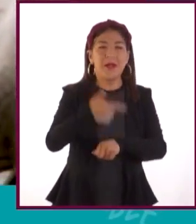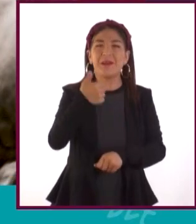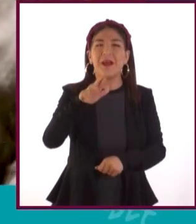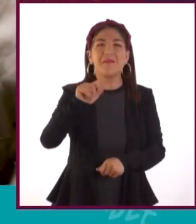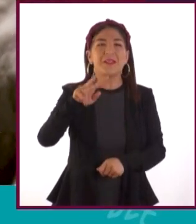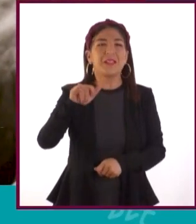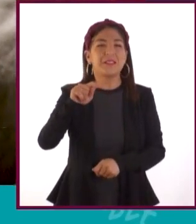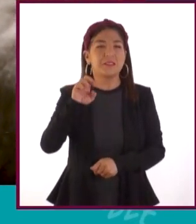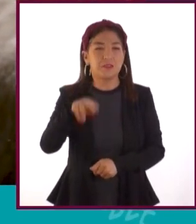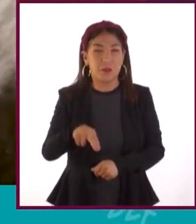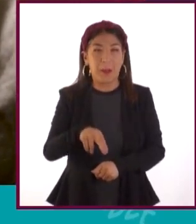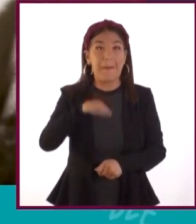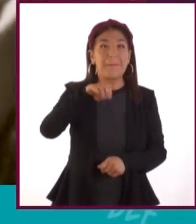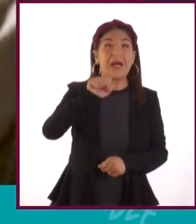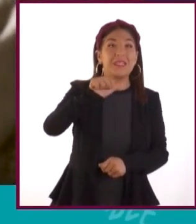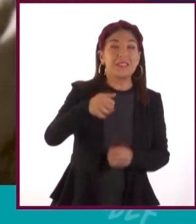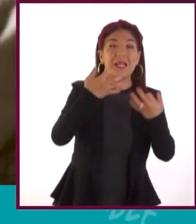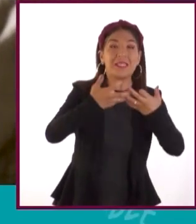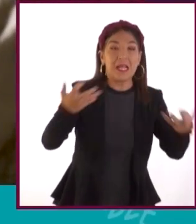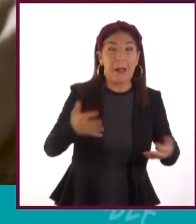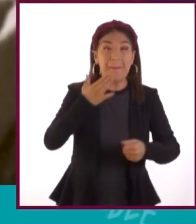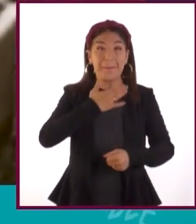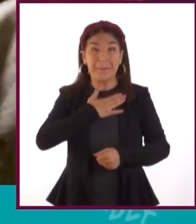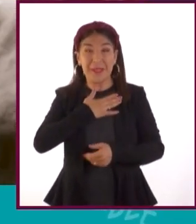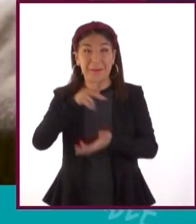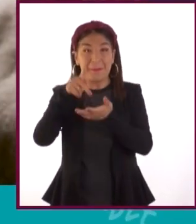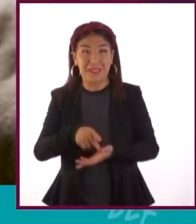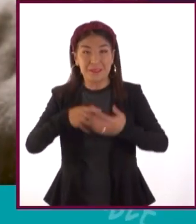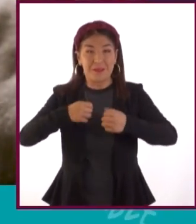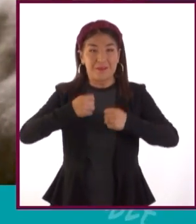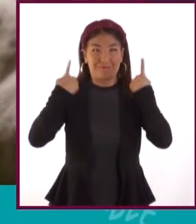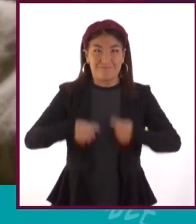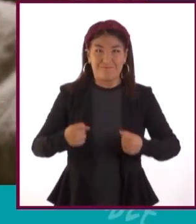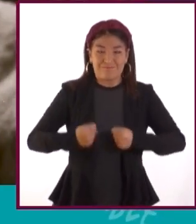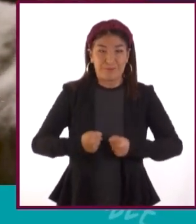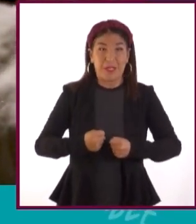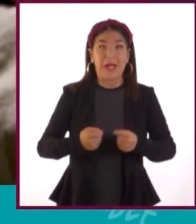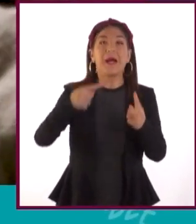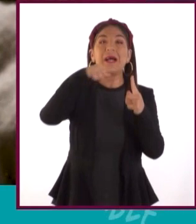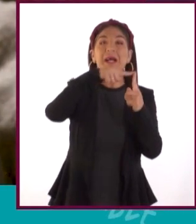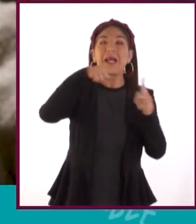¿ok? Y solo tendríamos que sustituir los datos que ya tenemos. Así es.